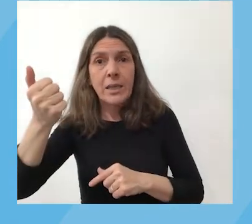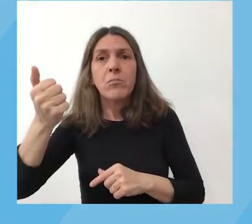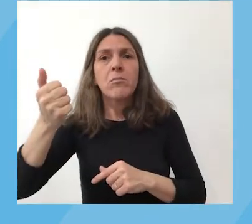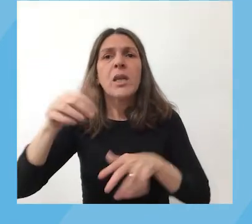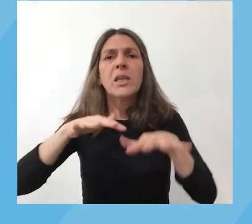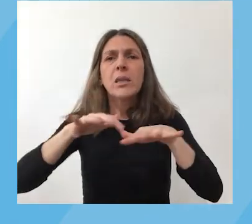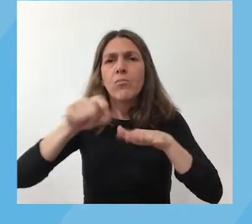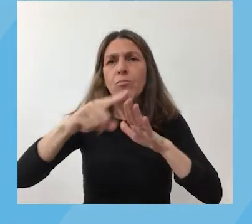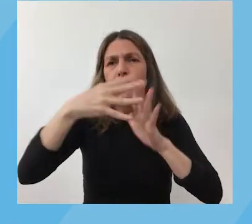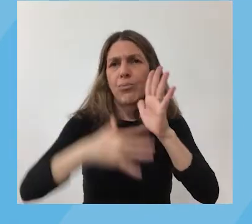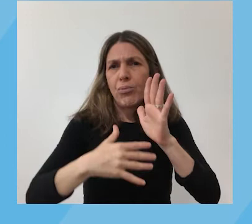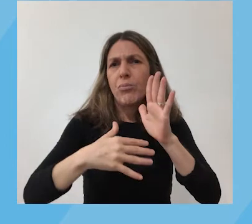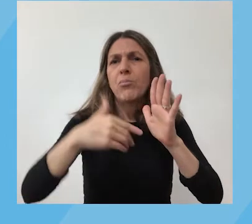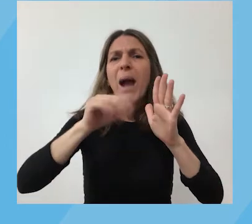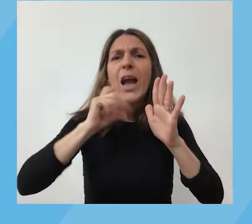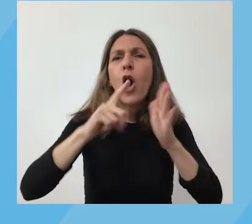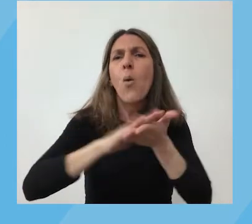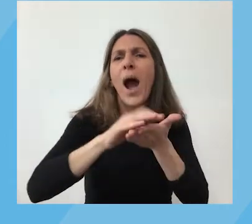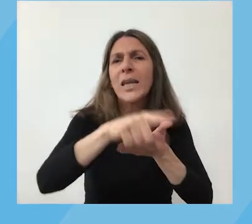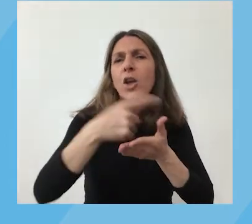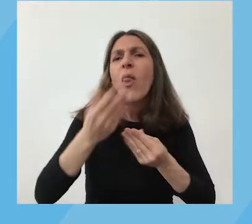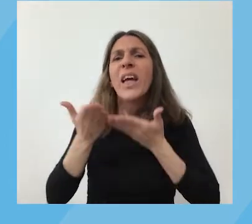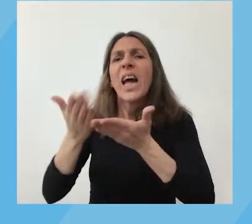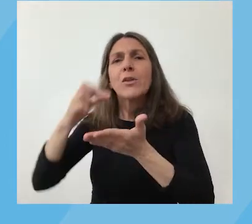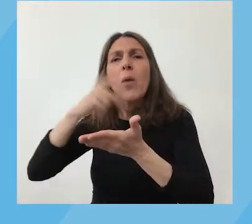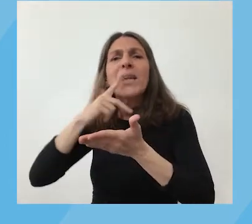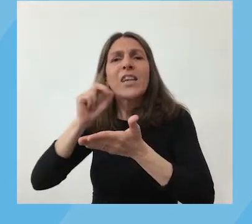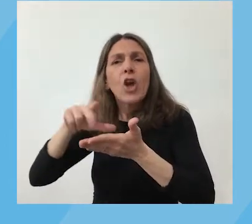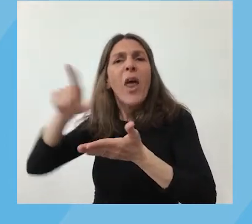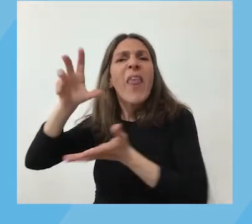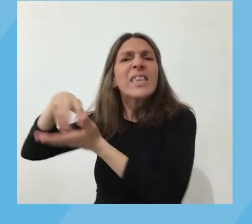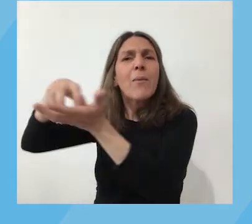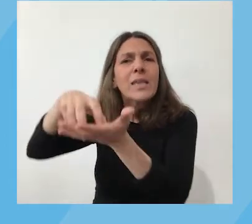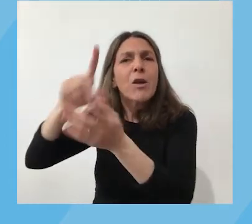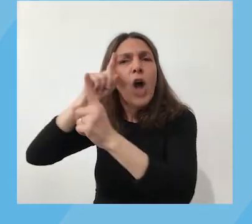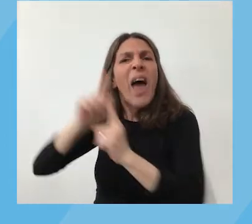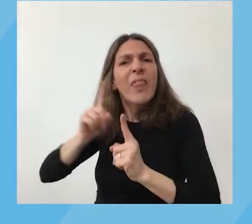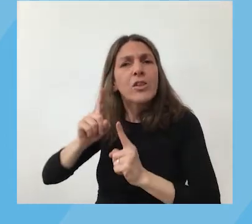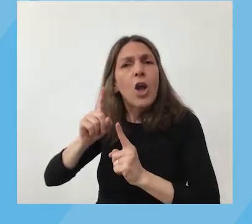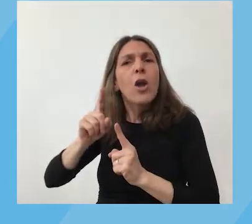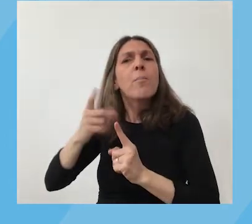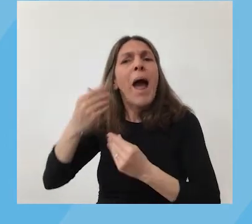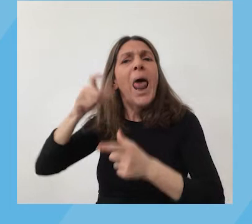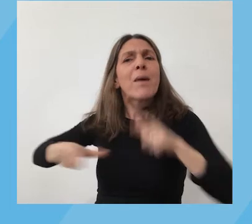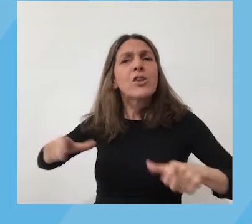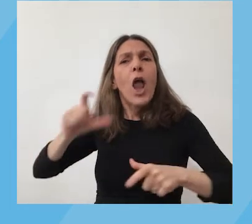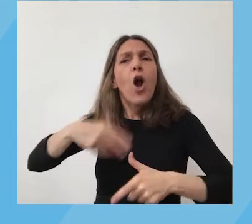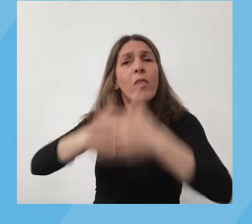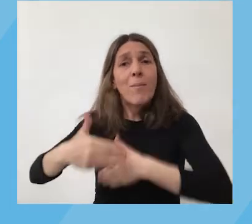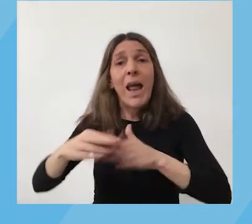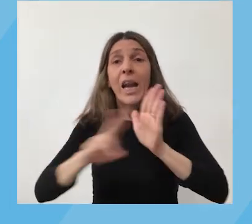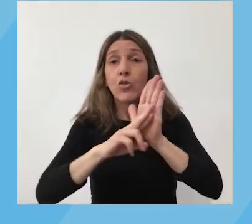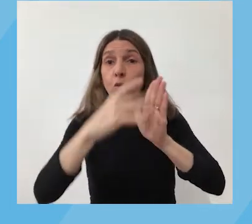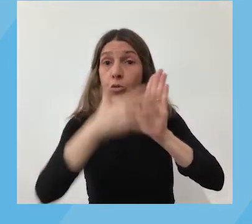28 06 marco básico de organización y funcionamiento de prestaciones y establecimientos de atención a personas